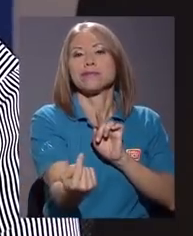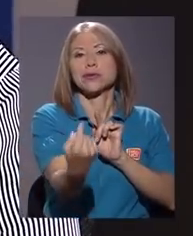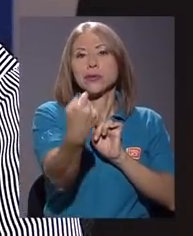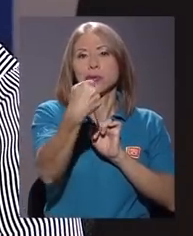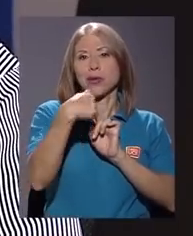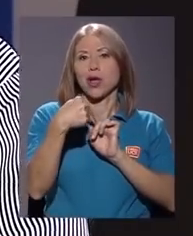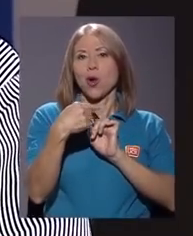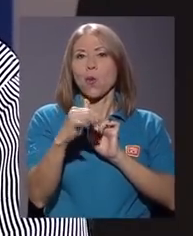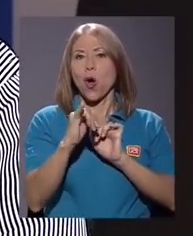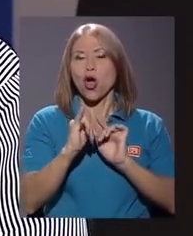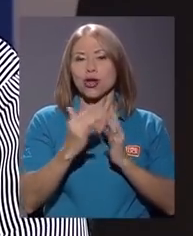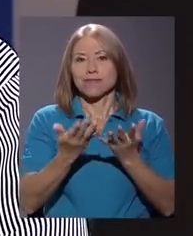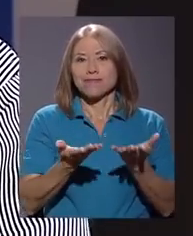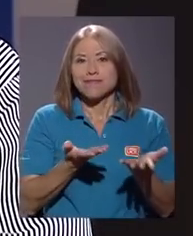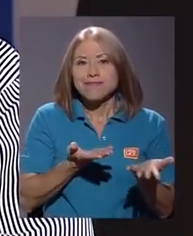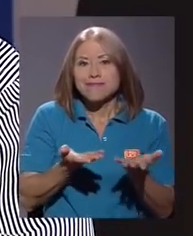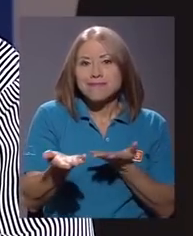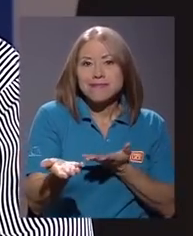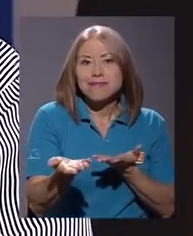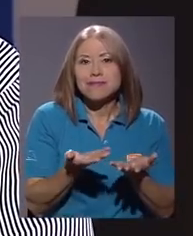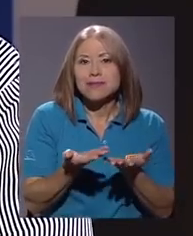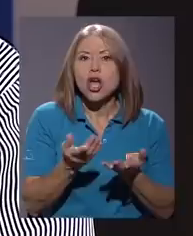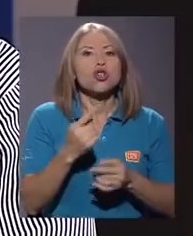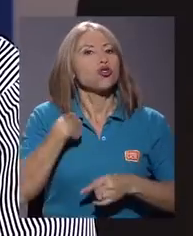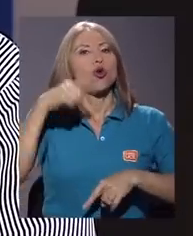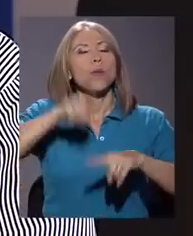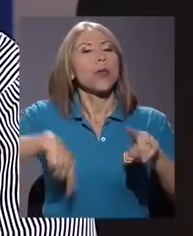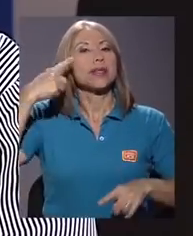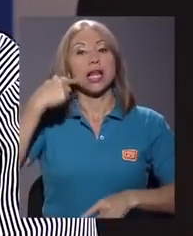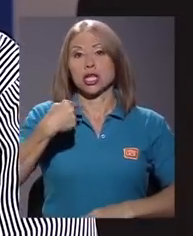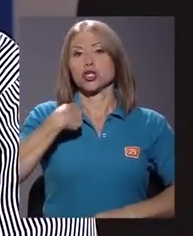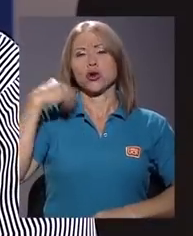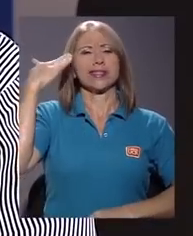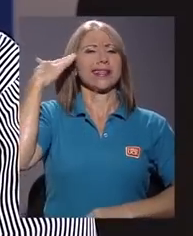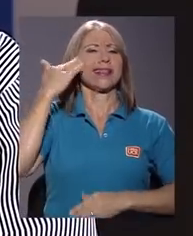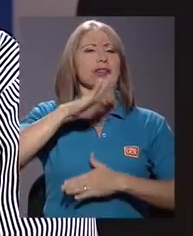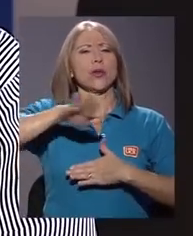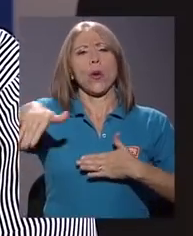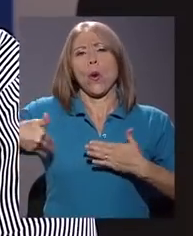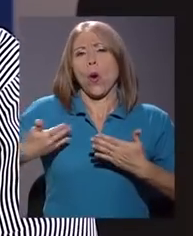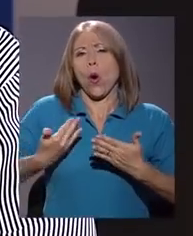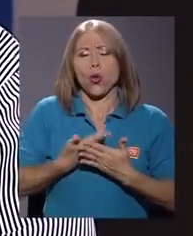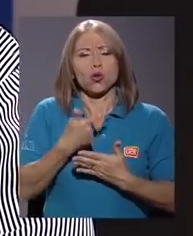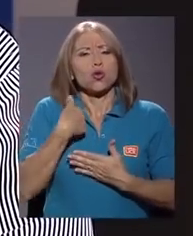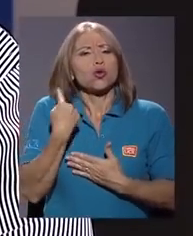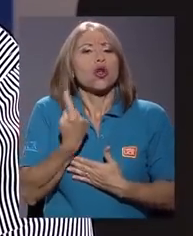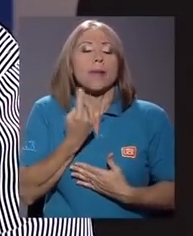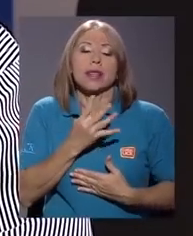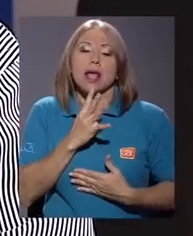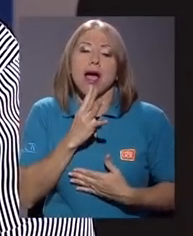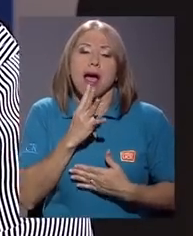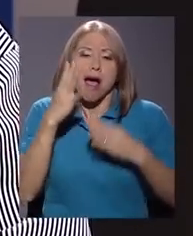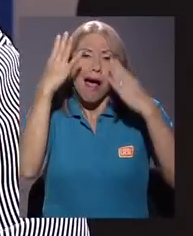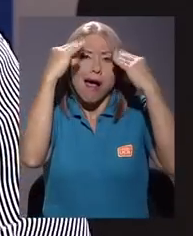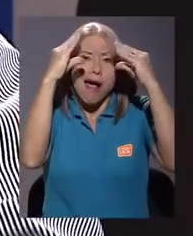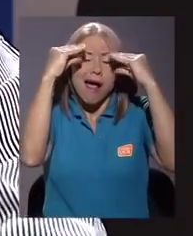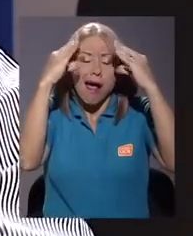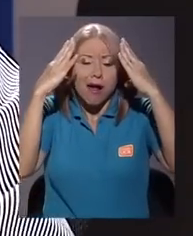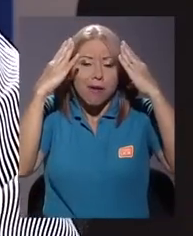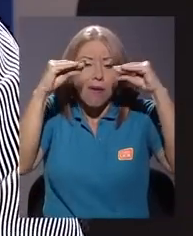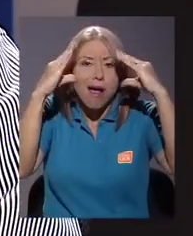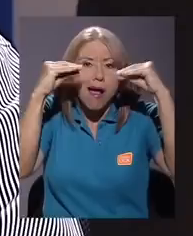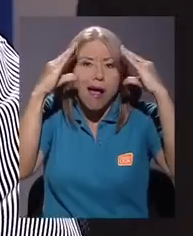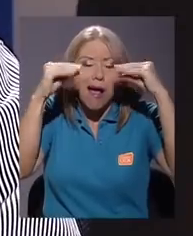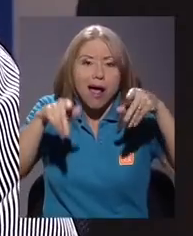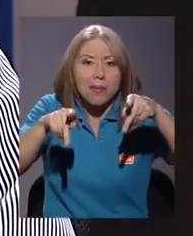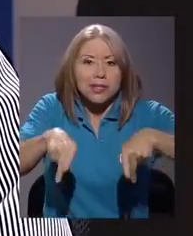pretender enseñar desde un punto de que yo lo sé todo y solo le estoy brindando información a la persona verdad o la estudiante en